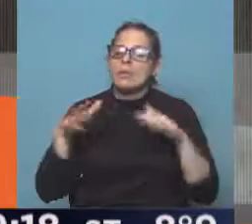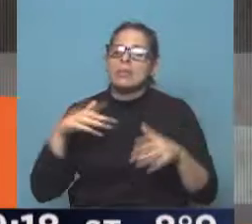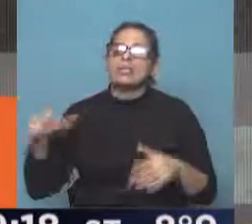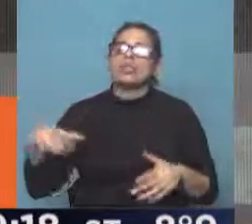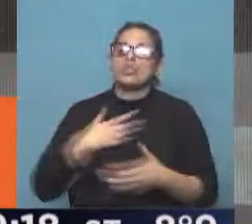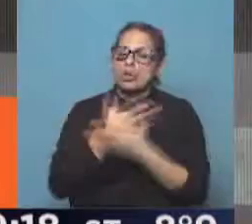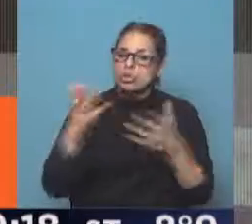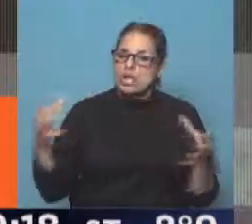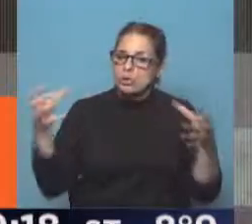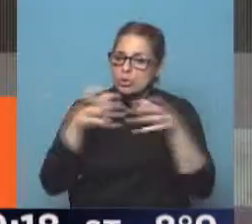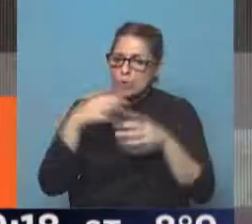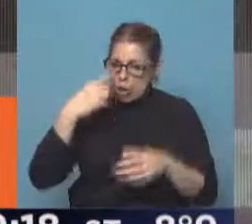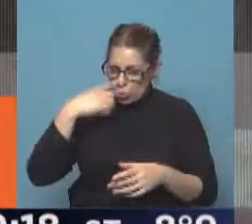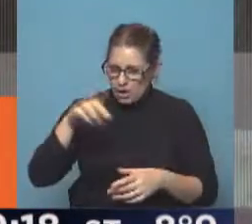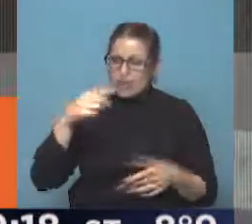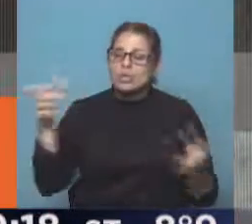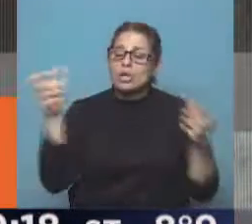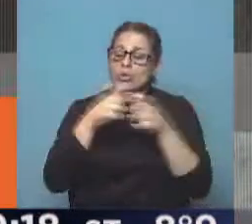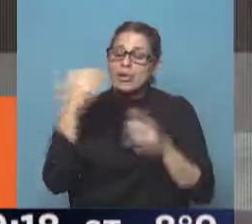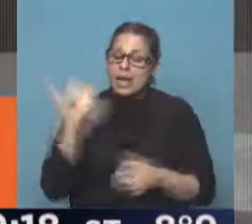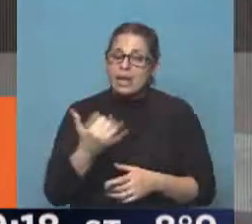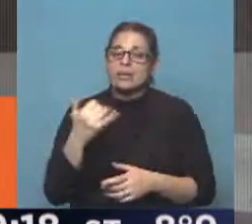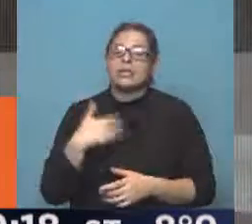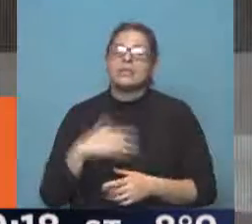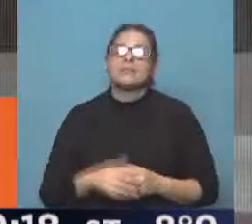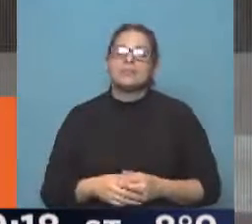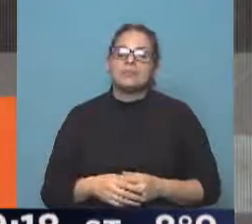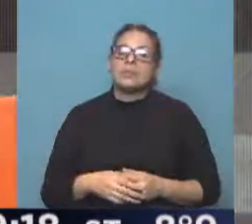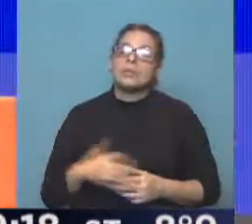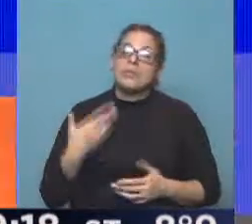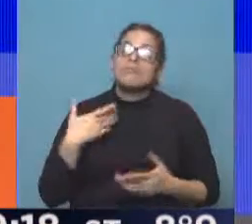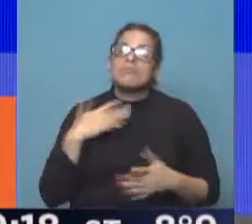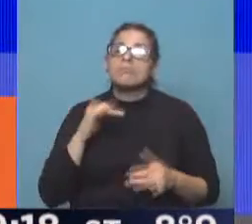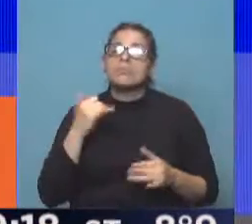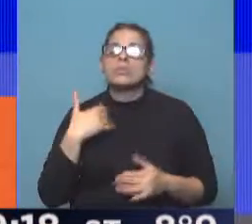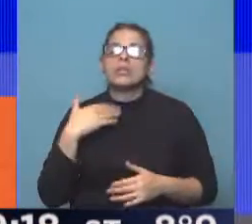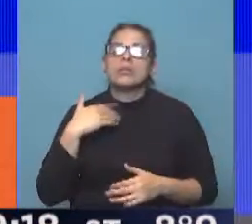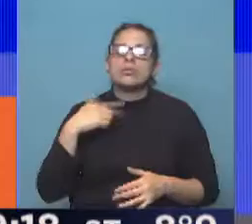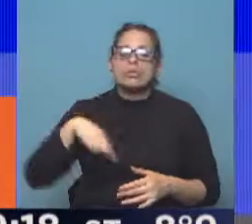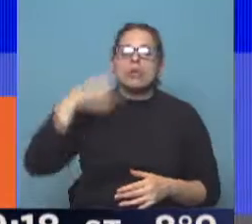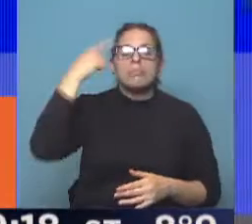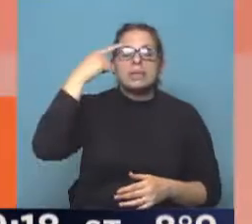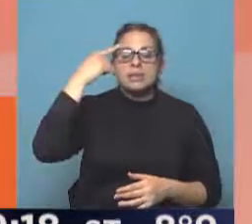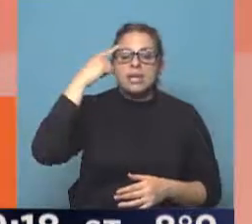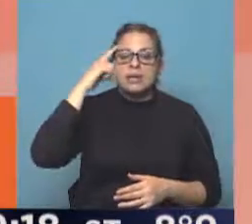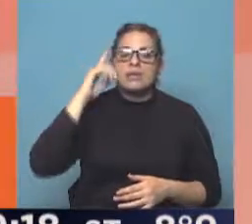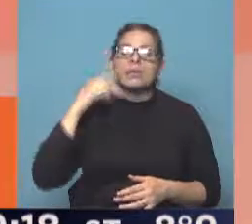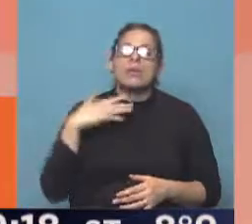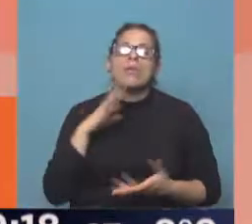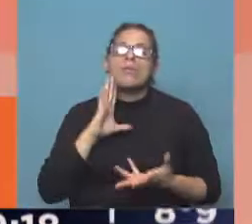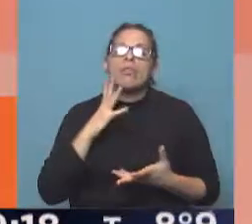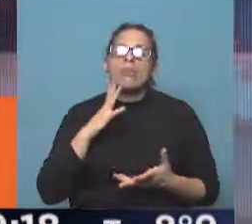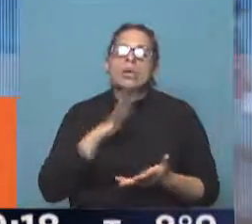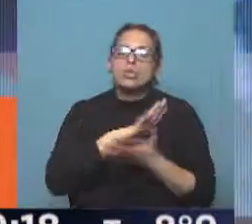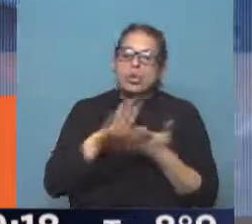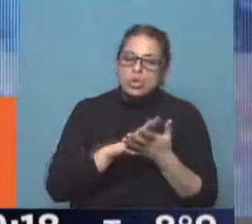rato. Sí, la verdad que es algo auspicioso, ¿no? Nosotros somos partidarios de encontrar puentes